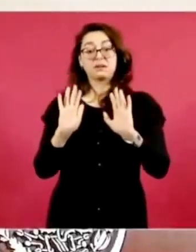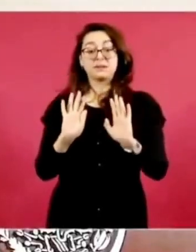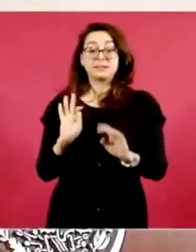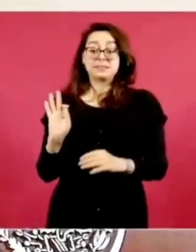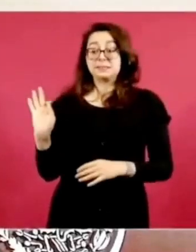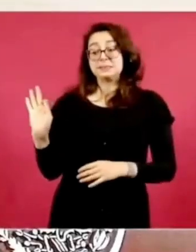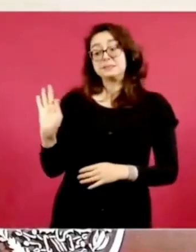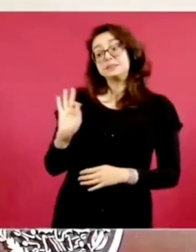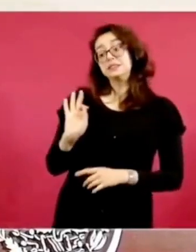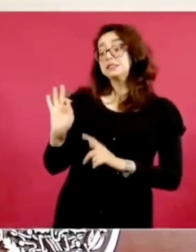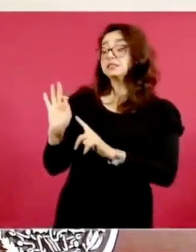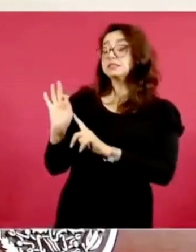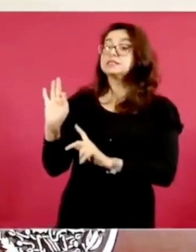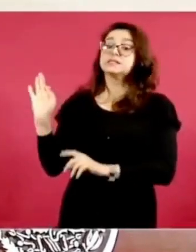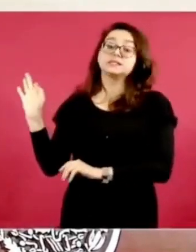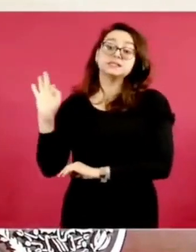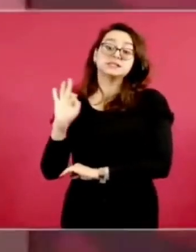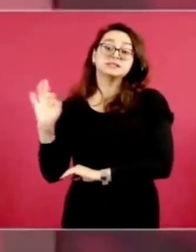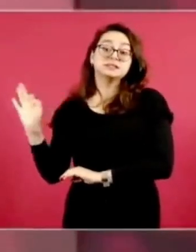presuntos